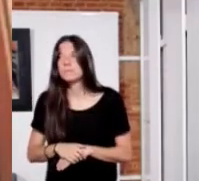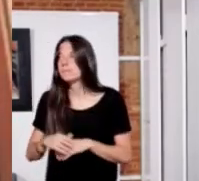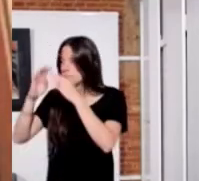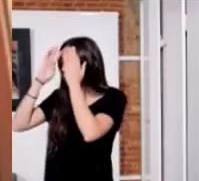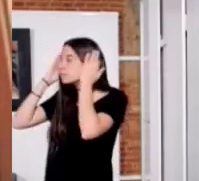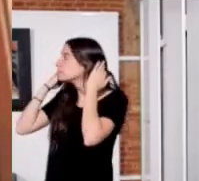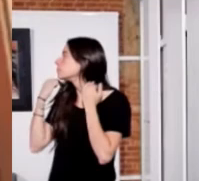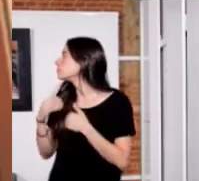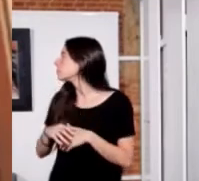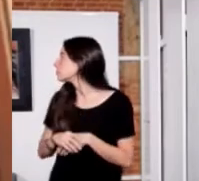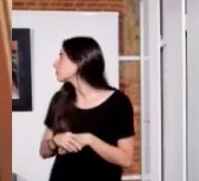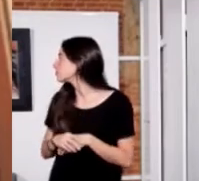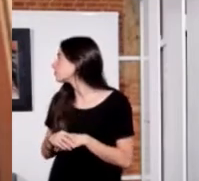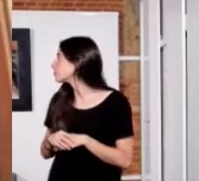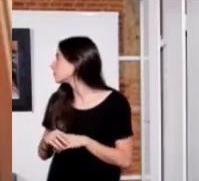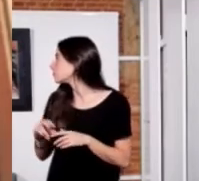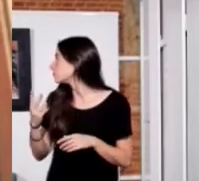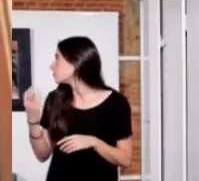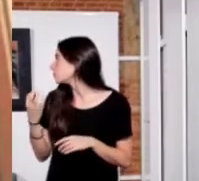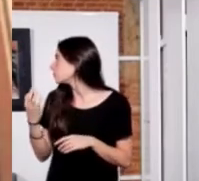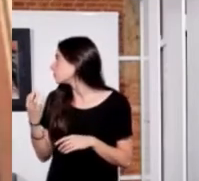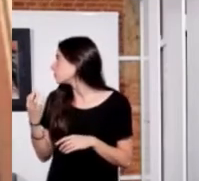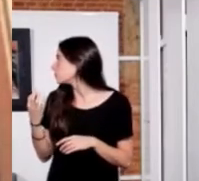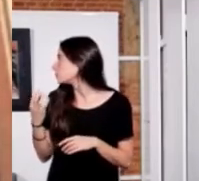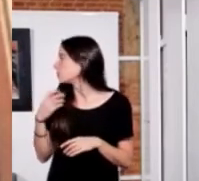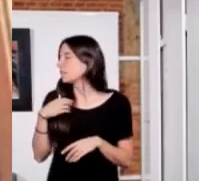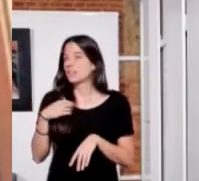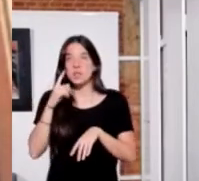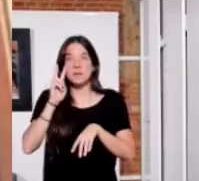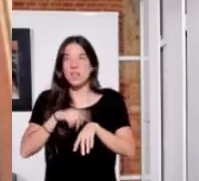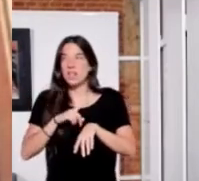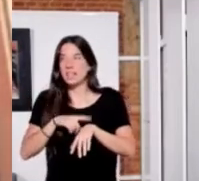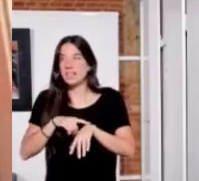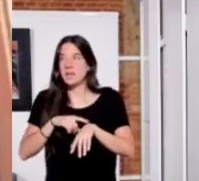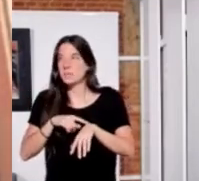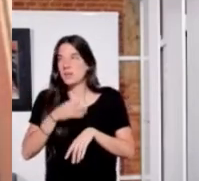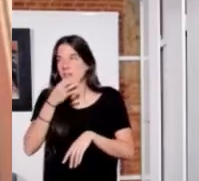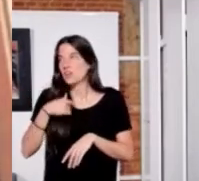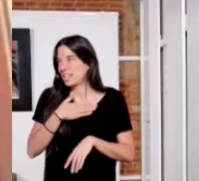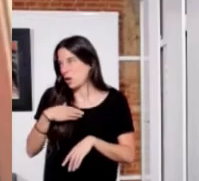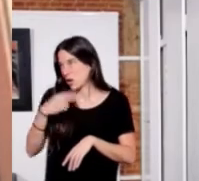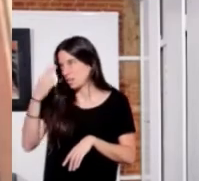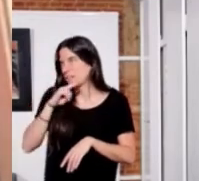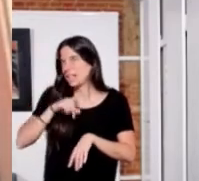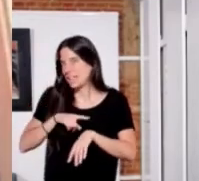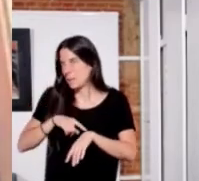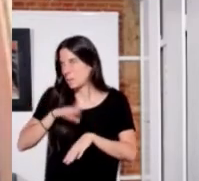mía. Gracias, es que voy viendo el tiempo y yo voy a respetar los tiempos.